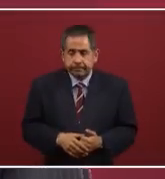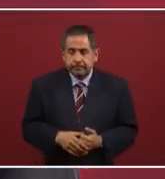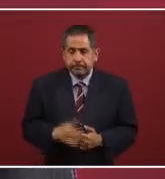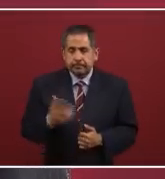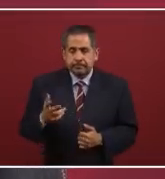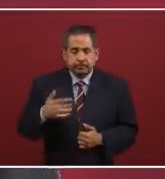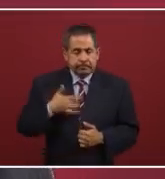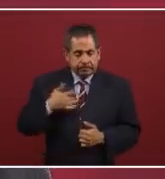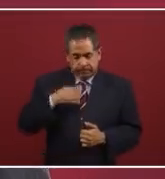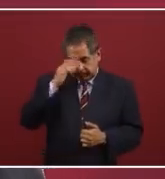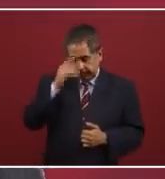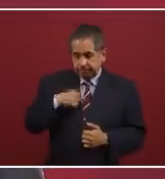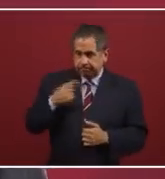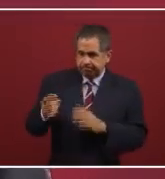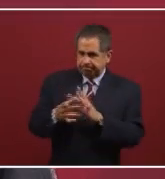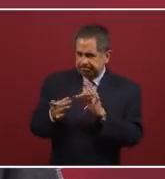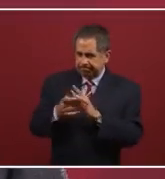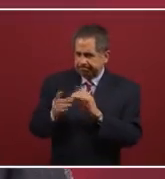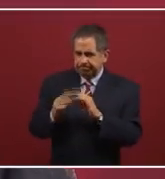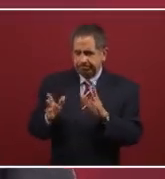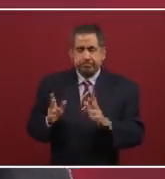yo sí tengo una explicación, pero